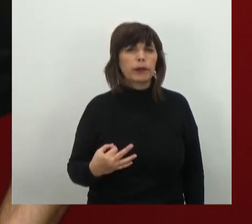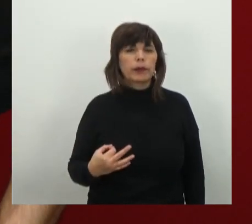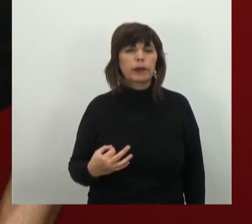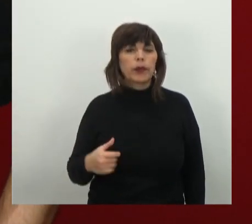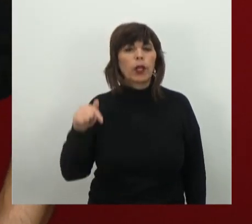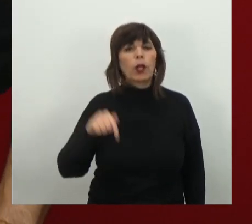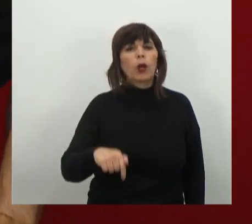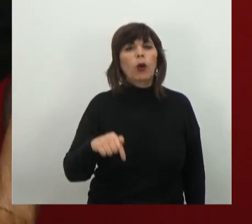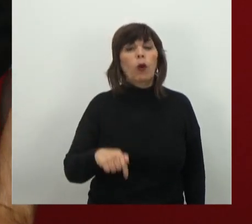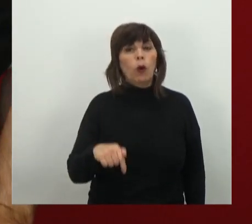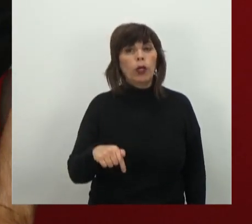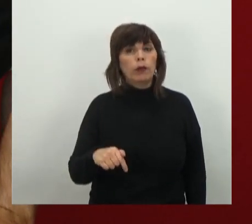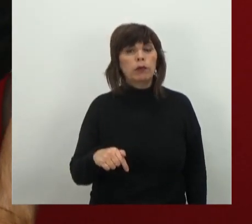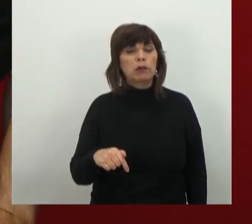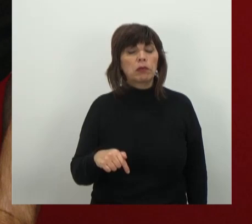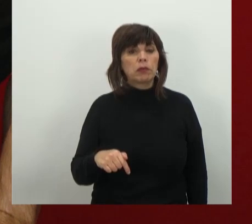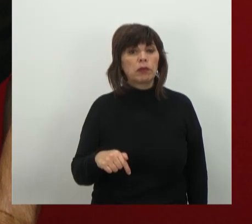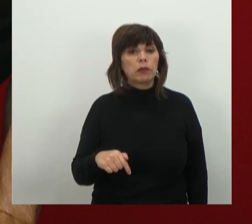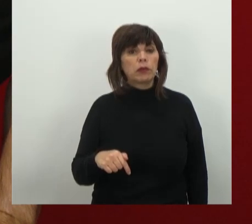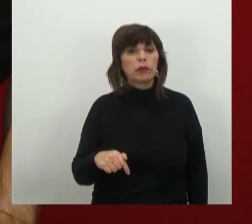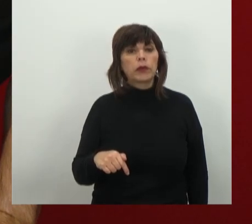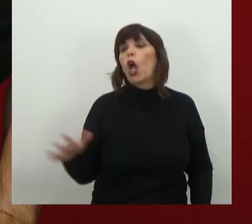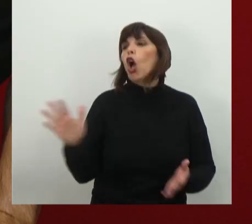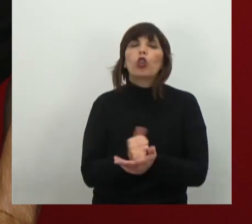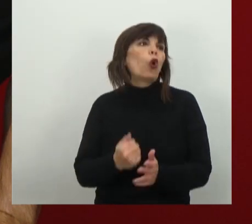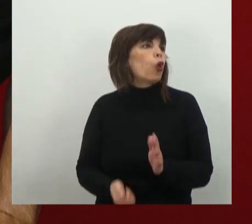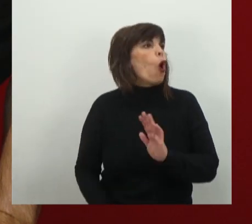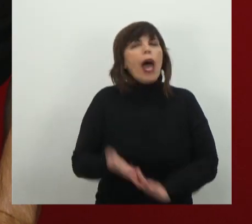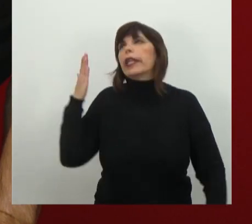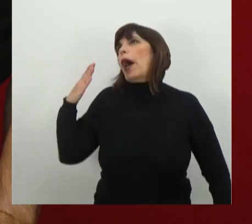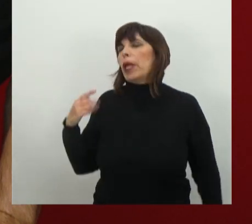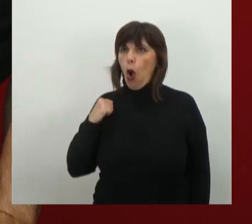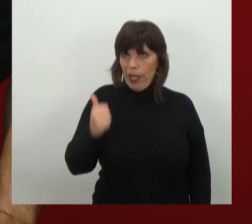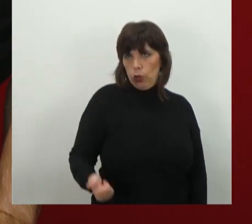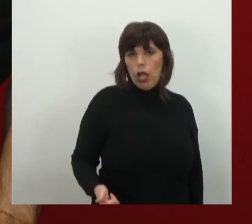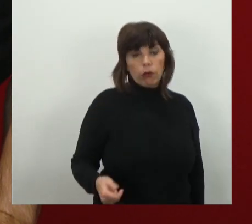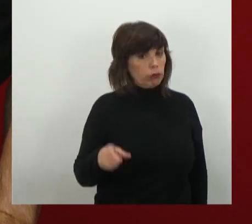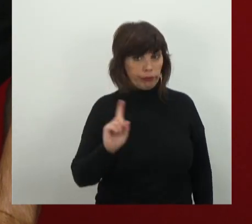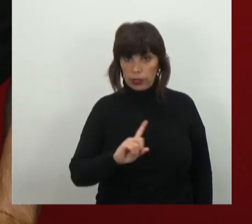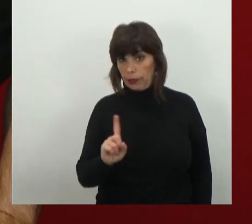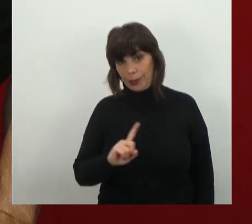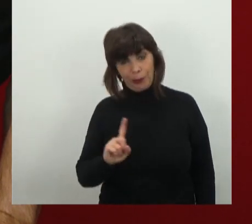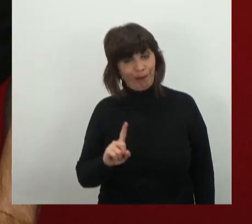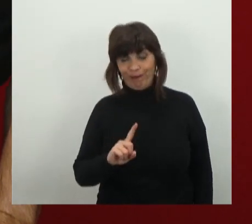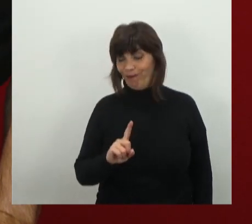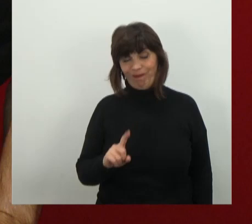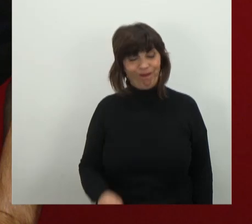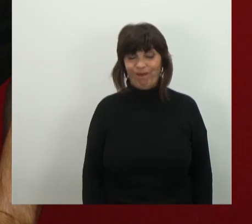Hoy yo no sé lo que pasa. Quieren ser todos rápido millonarios, rápido todo. Que no funciona así.